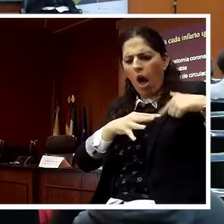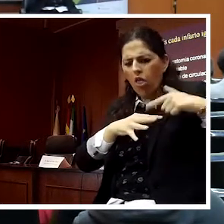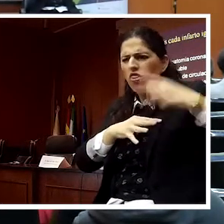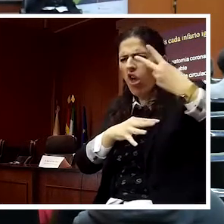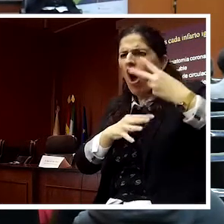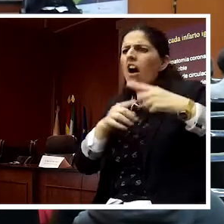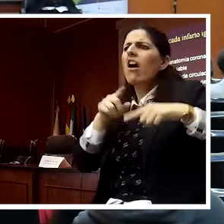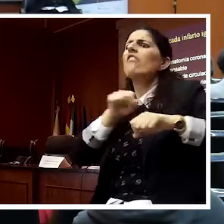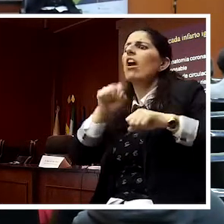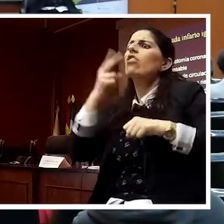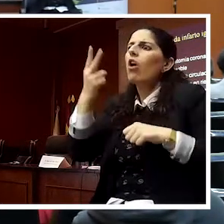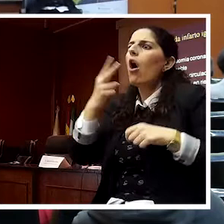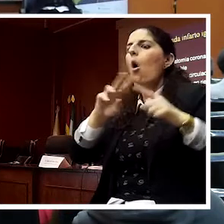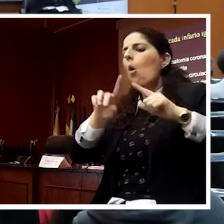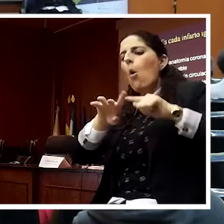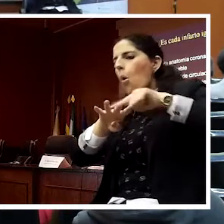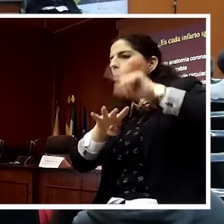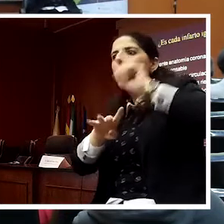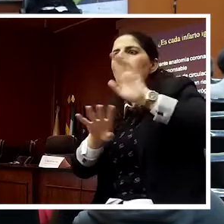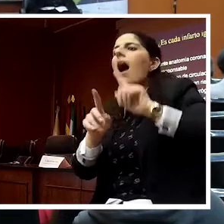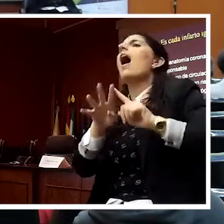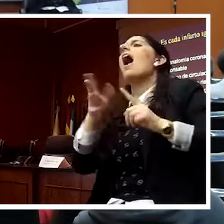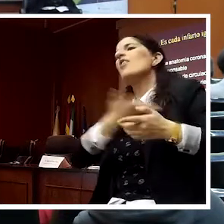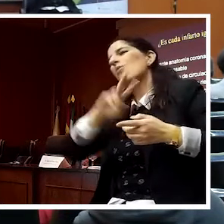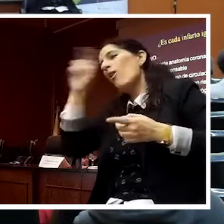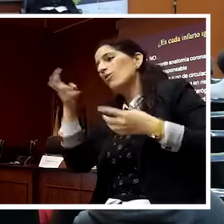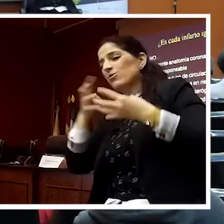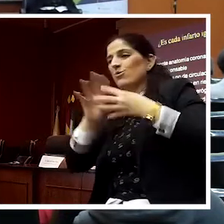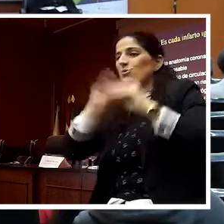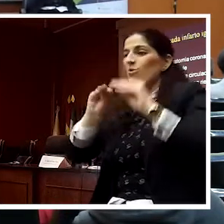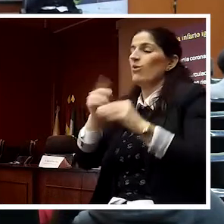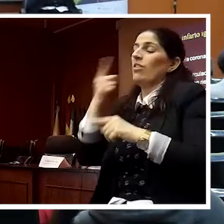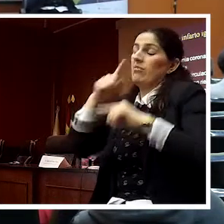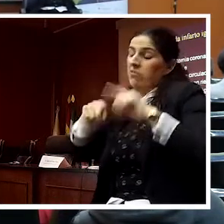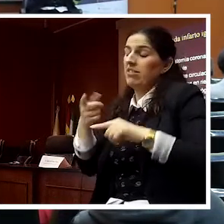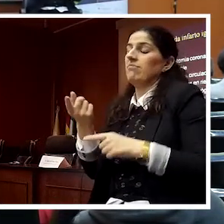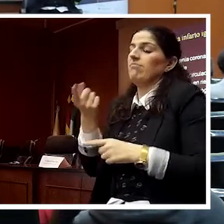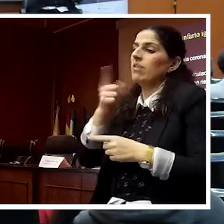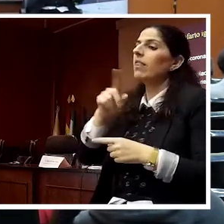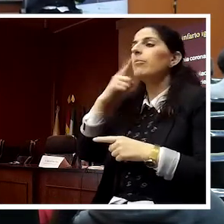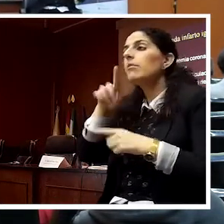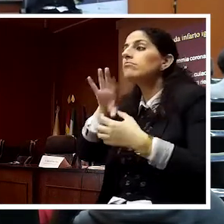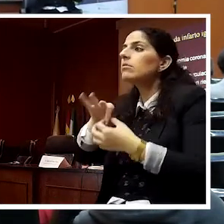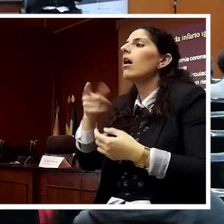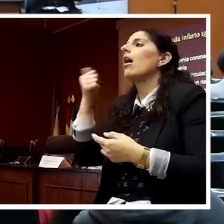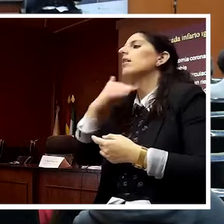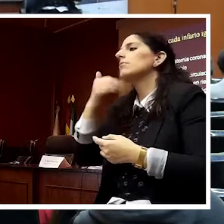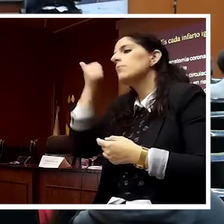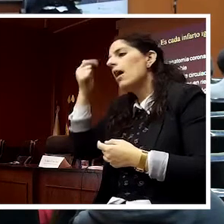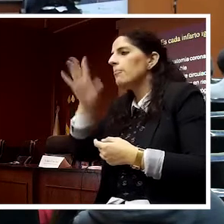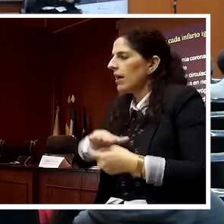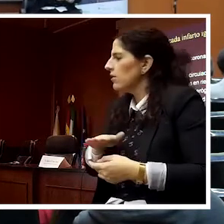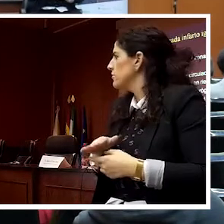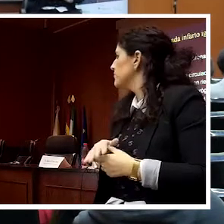de situación inacabada que nos deja un poquito, desaparecen los síntomas y parece que el proceso ha acabado, pero no,